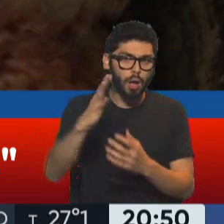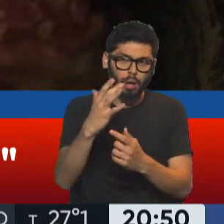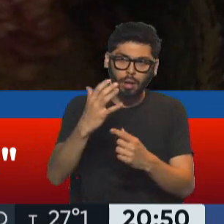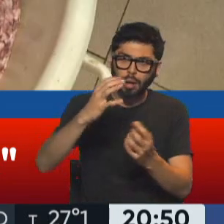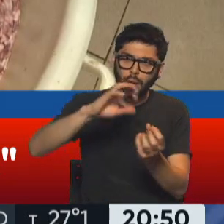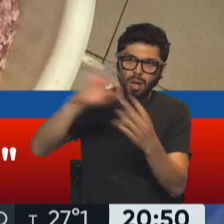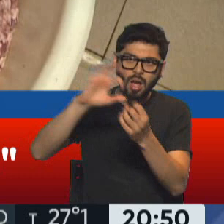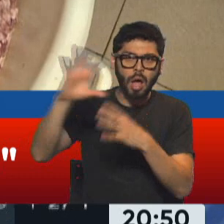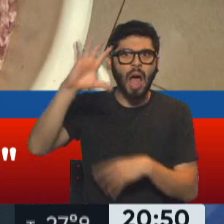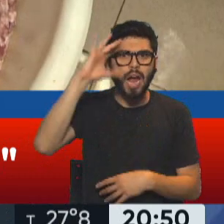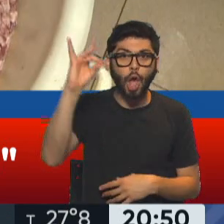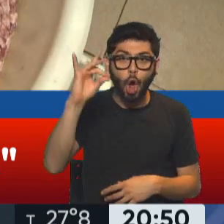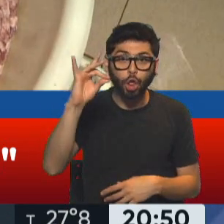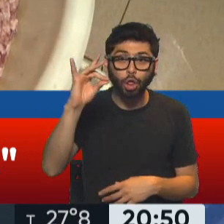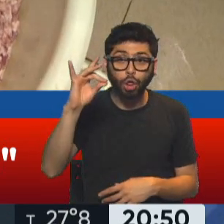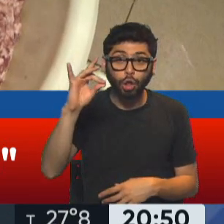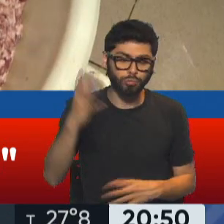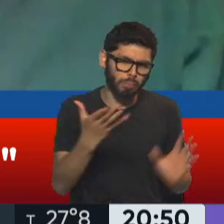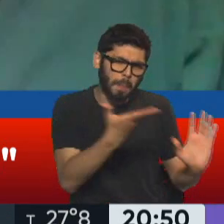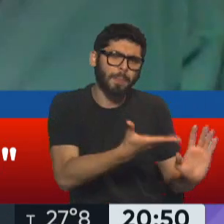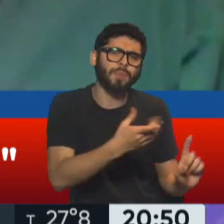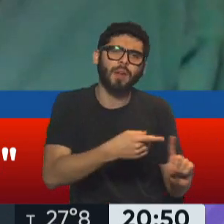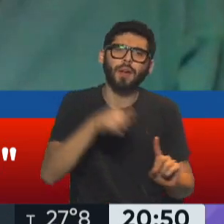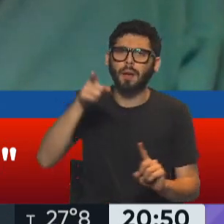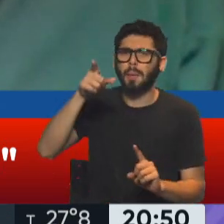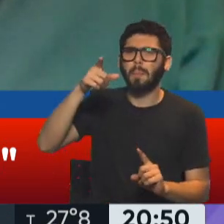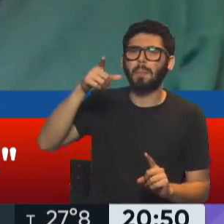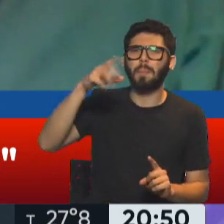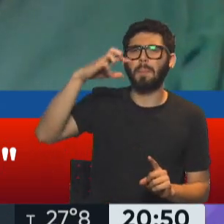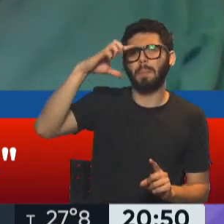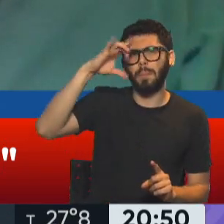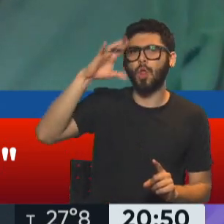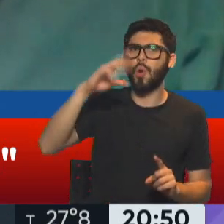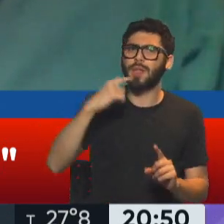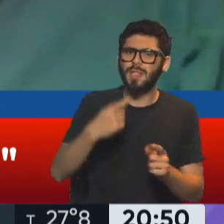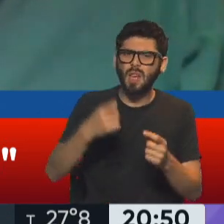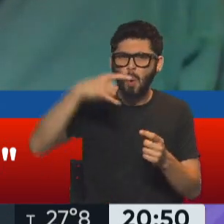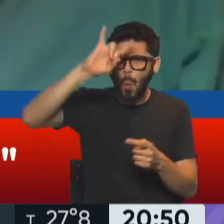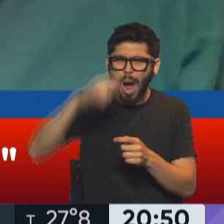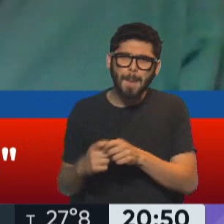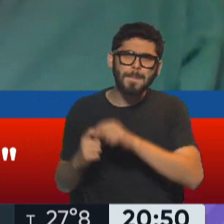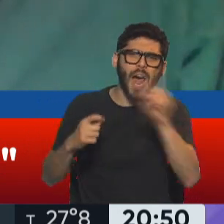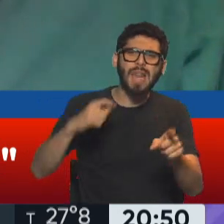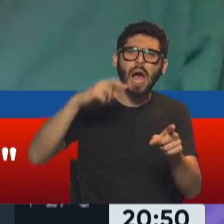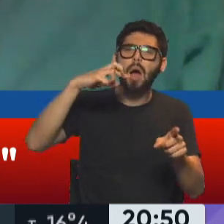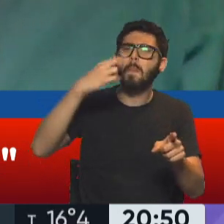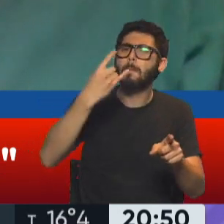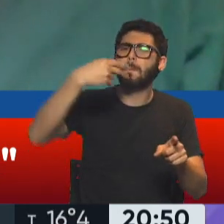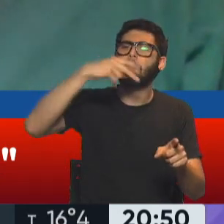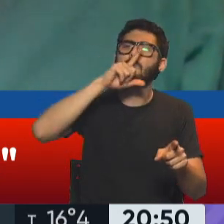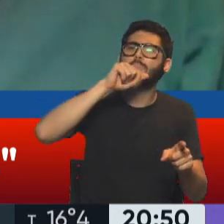a exportaciones. ¿Sí, Osvaldo? No, Pedro, perdón, dijiste Punta del Este, que mandaban las vacas a la Mansa, a la Brava. No entiendo